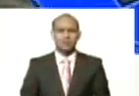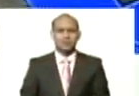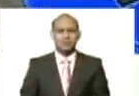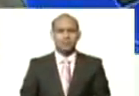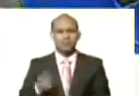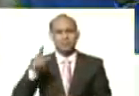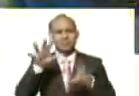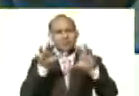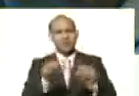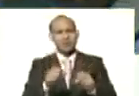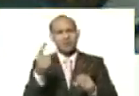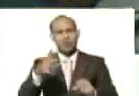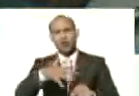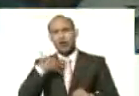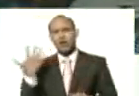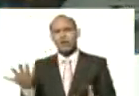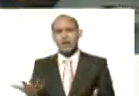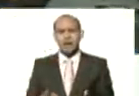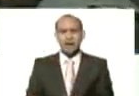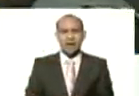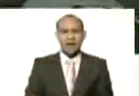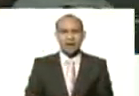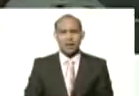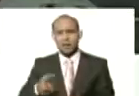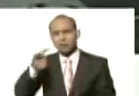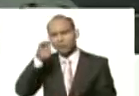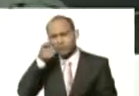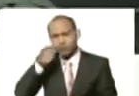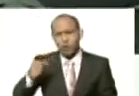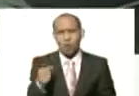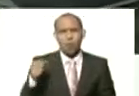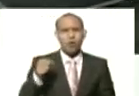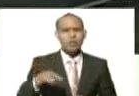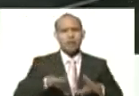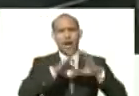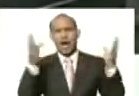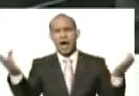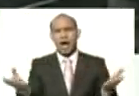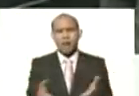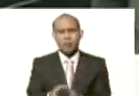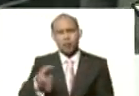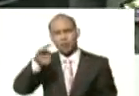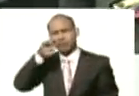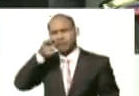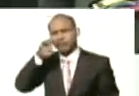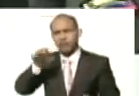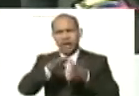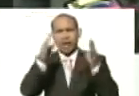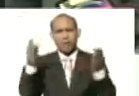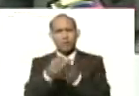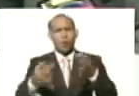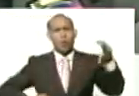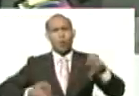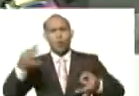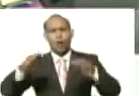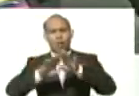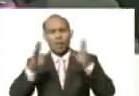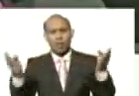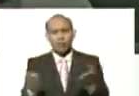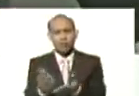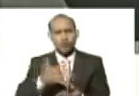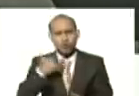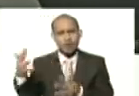Es el imperio que quiere ser policía del mundo, gobierno del mundo, fiscal del mundo, juez del mundo.